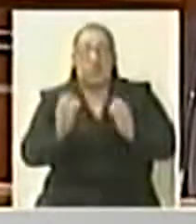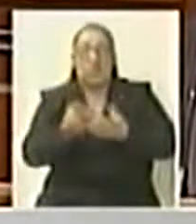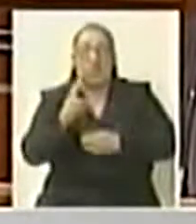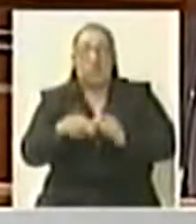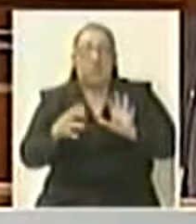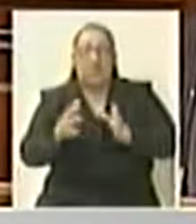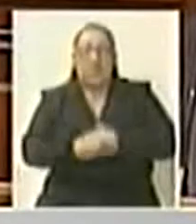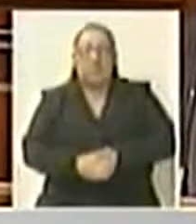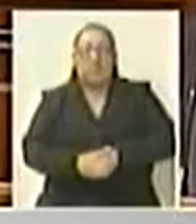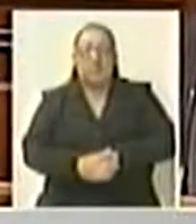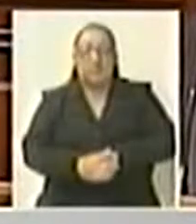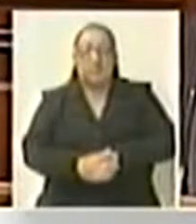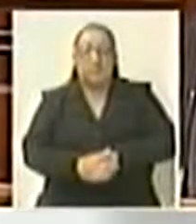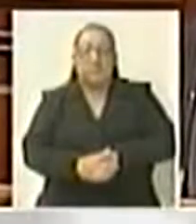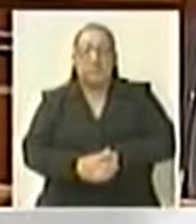en 2010